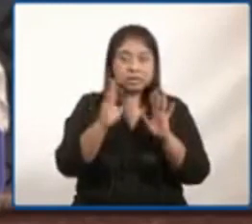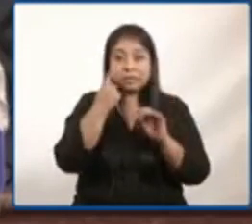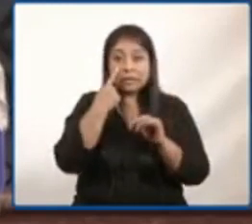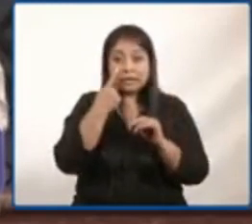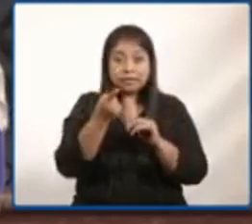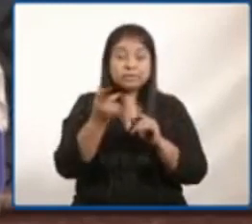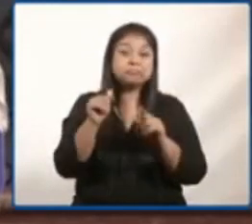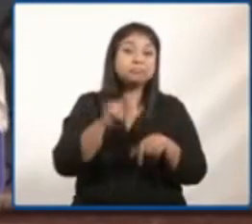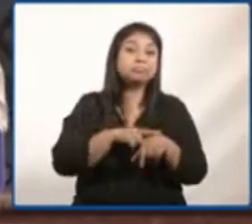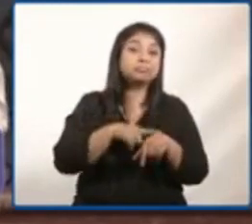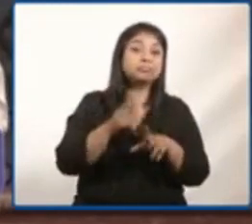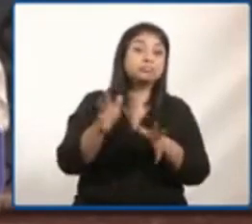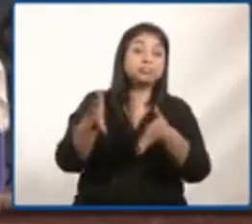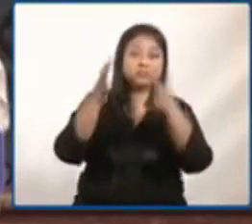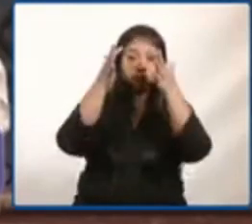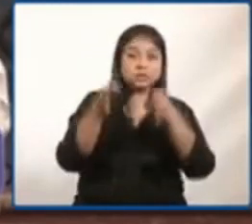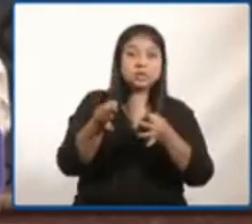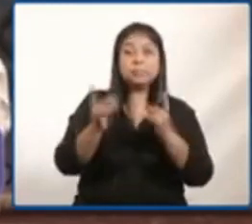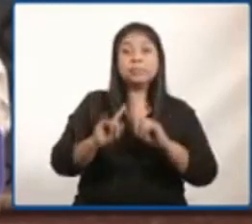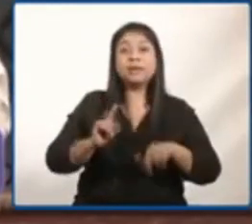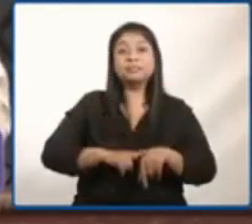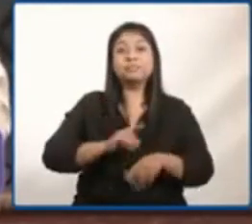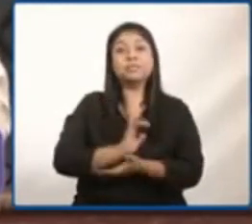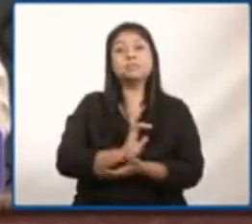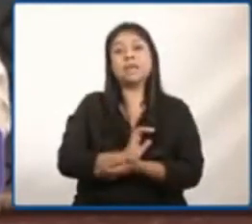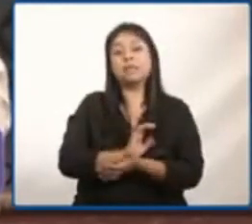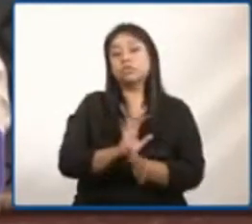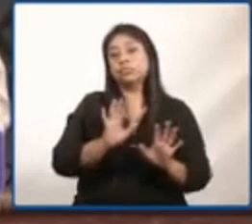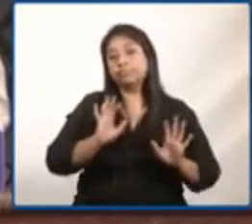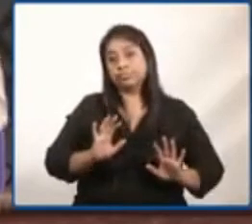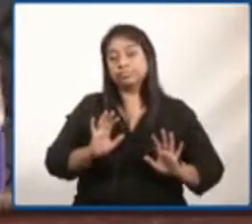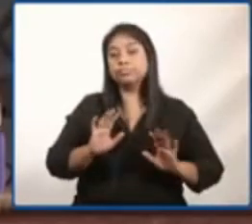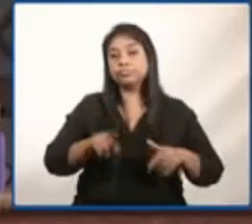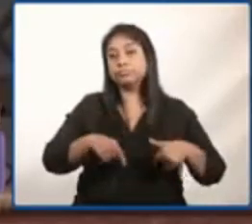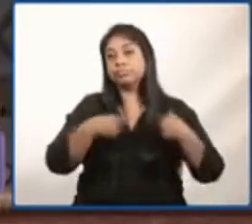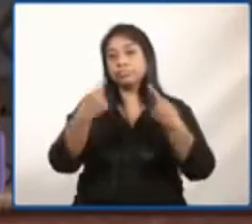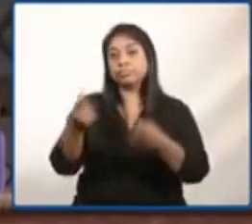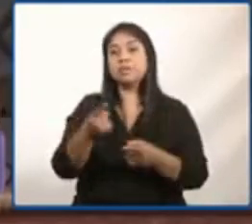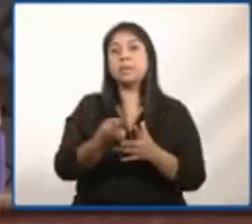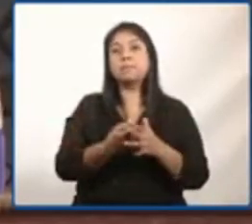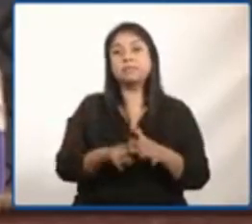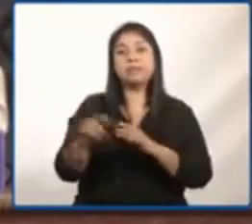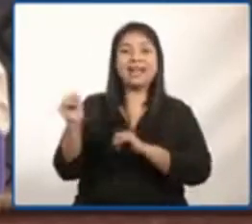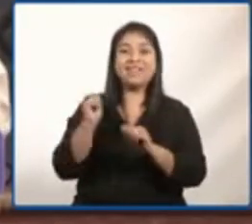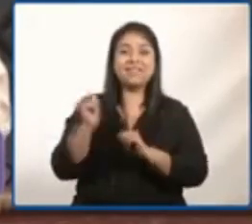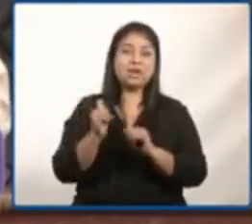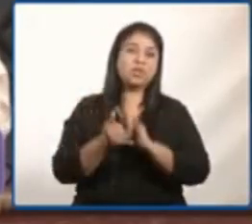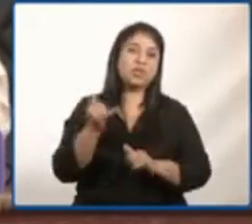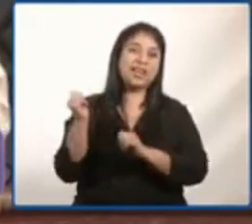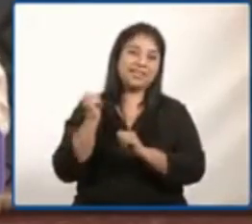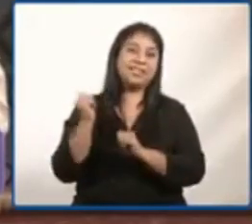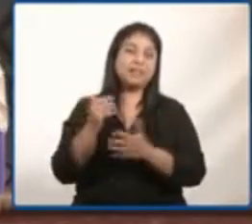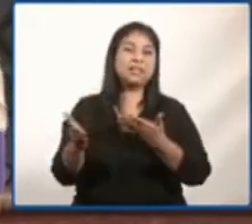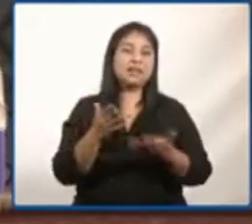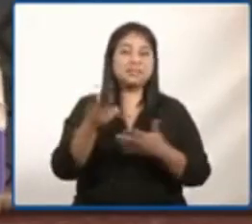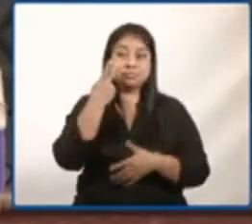Pero hasta este momento sí se espera que tengamos condiciones a partir del mes de abril, a finales de abril, que se empiezan a registrar